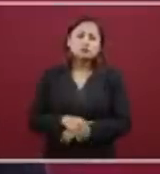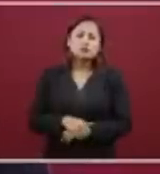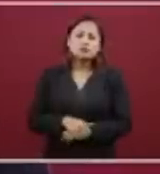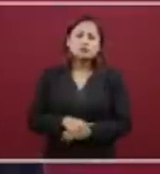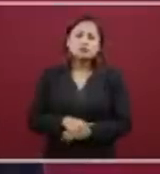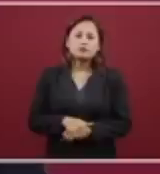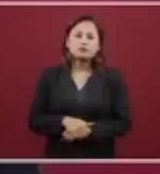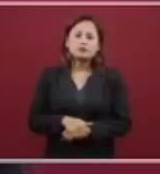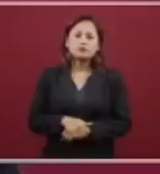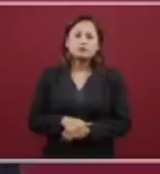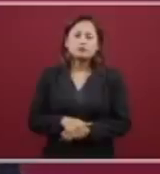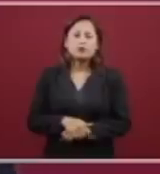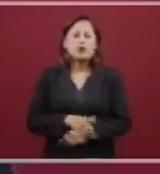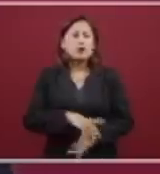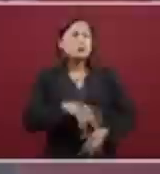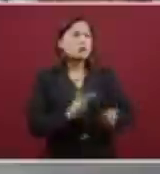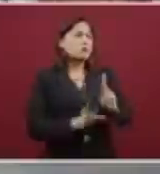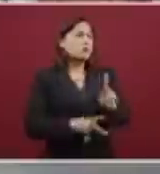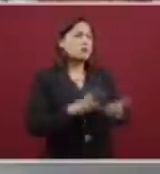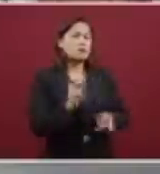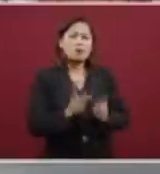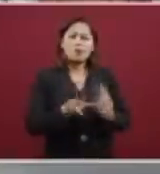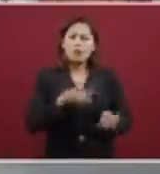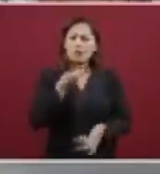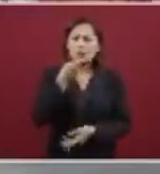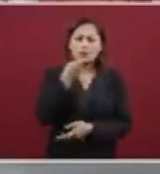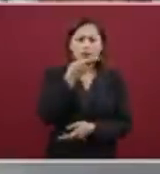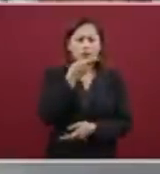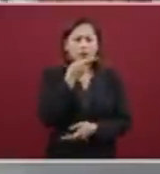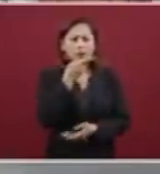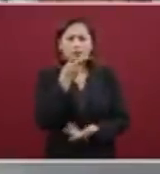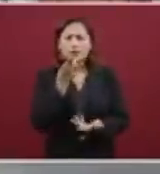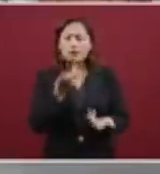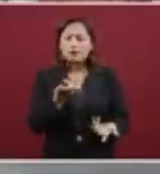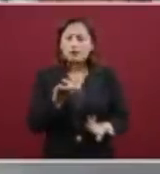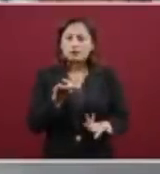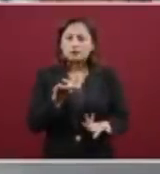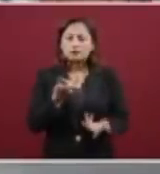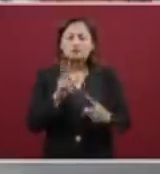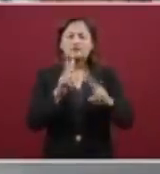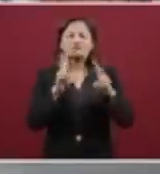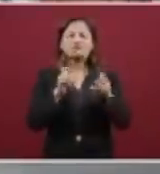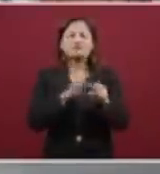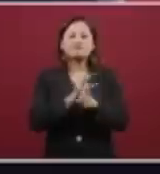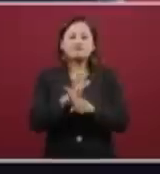y empezó a comentar de que salinas